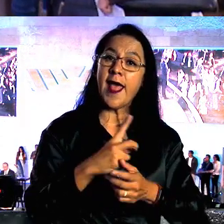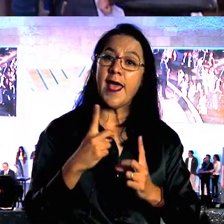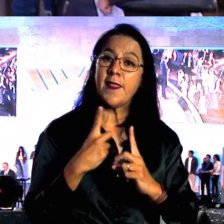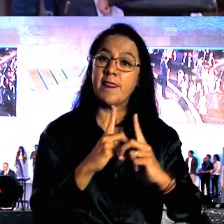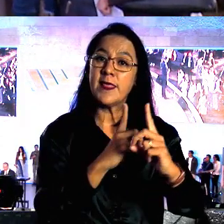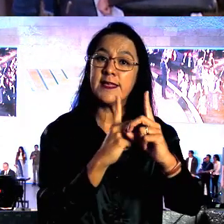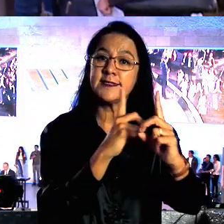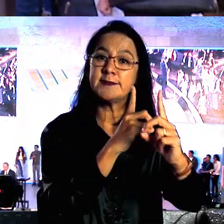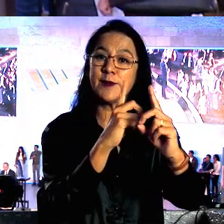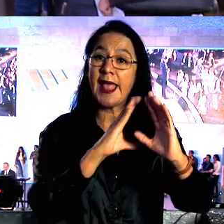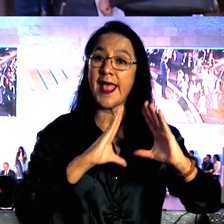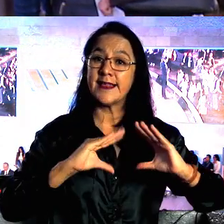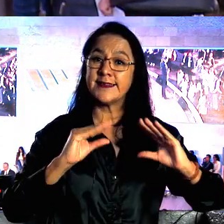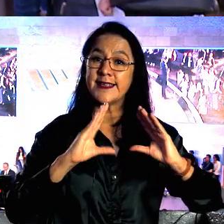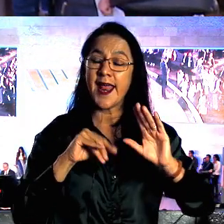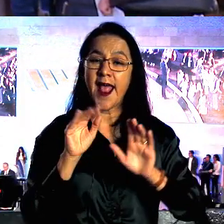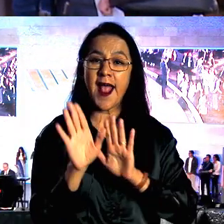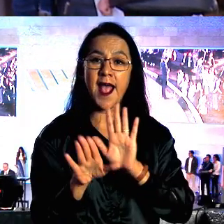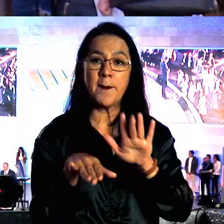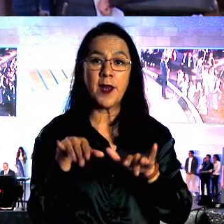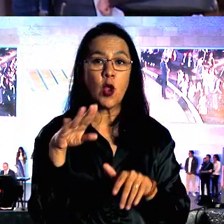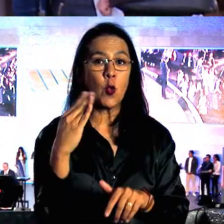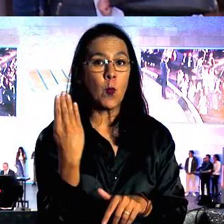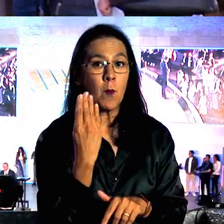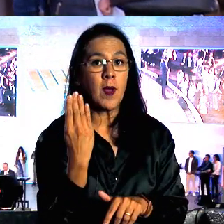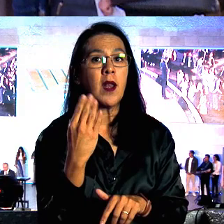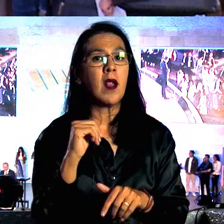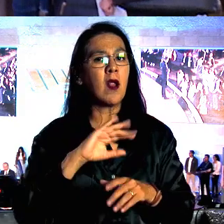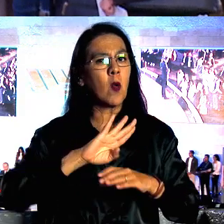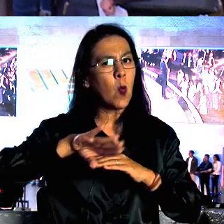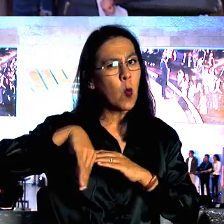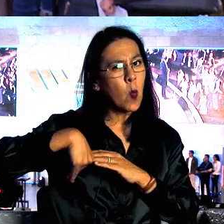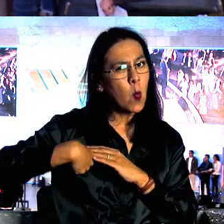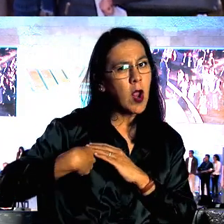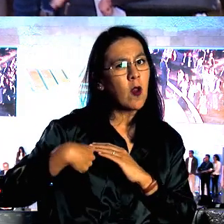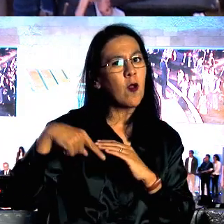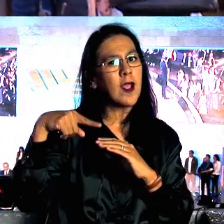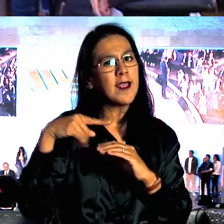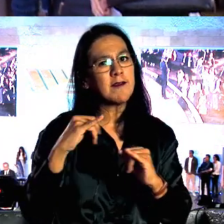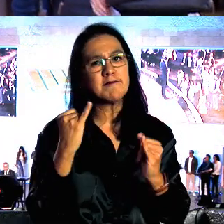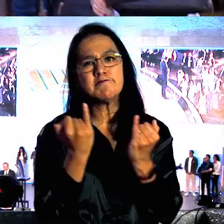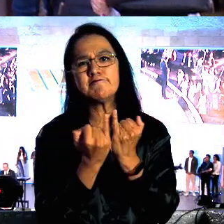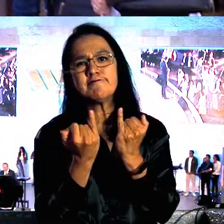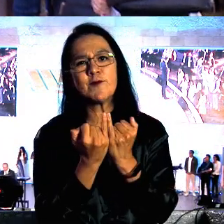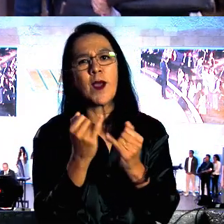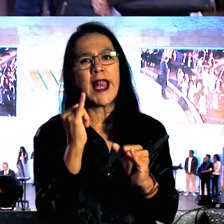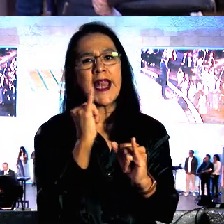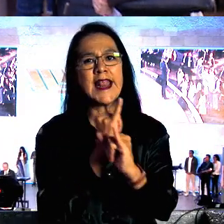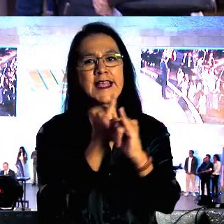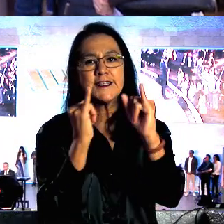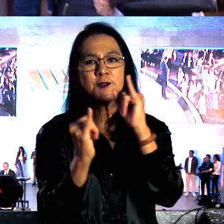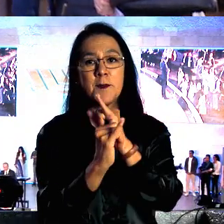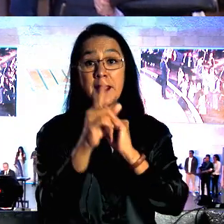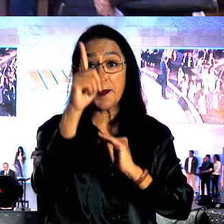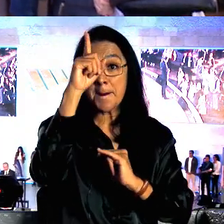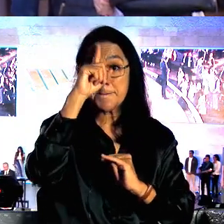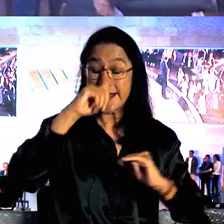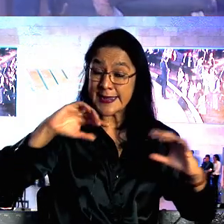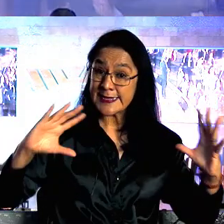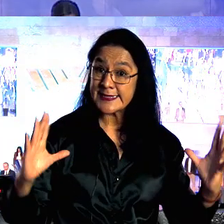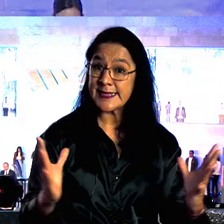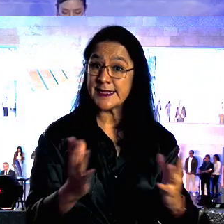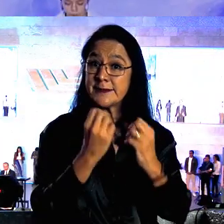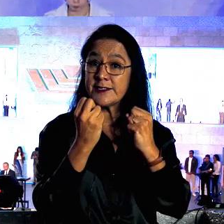caminar en tu palabra guárdalos y que ellos también un día se conviertan en instrumentos para salvación de otras